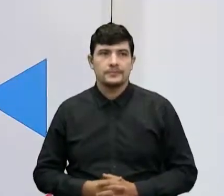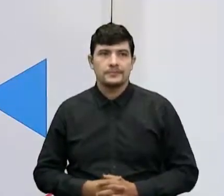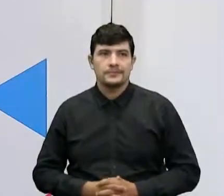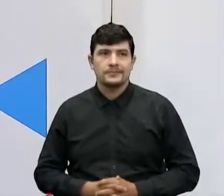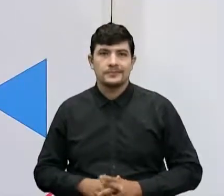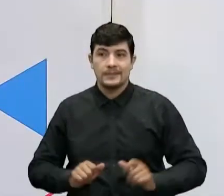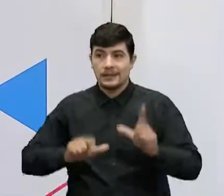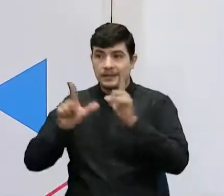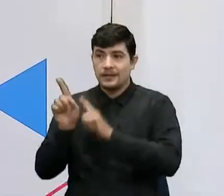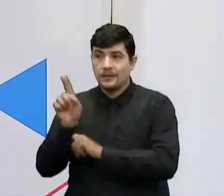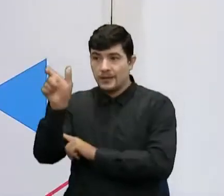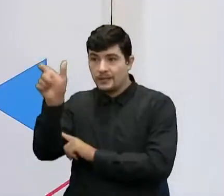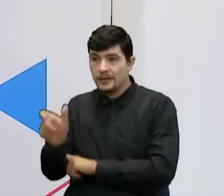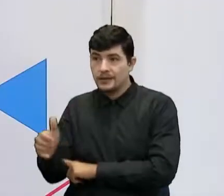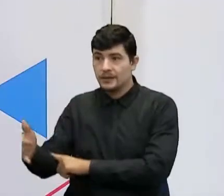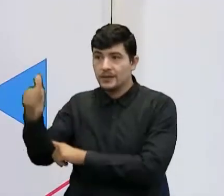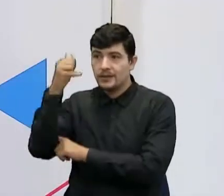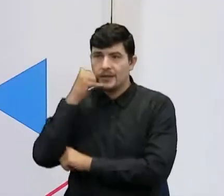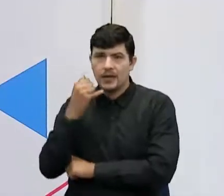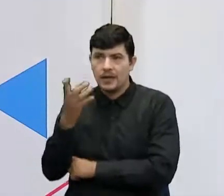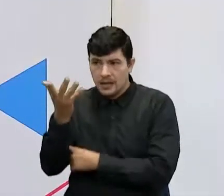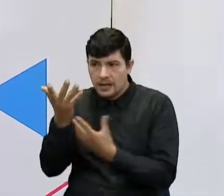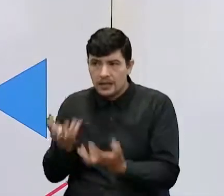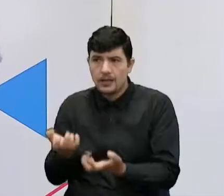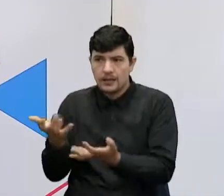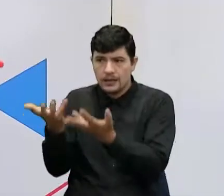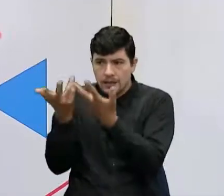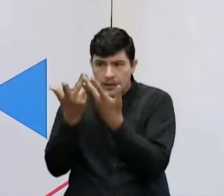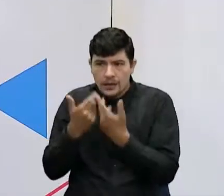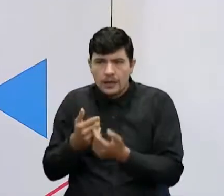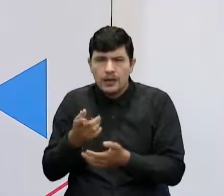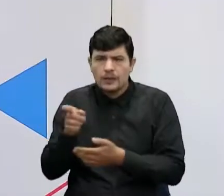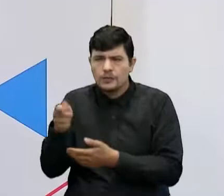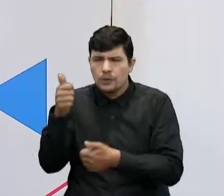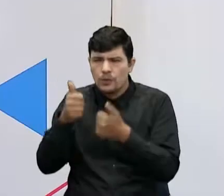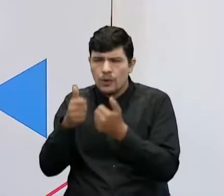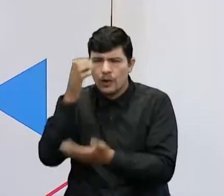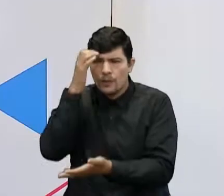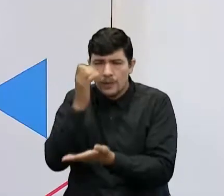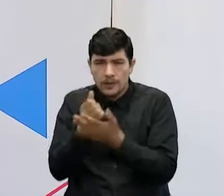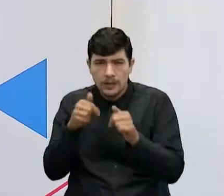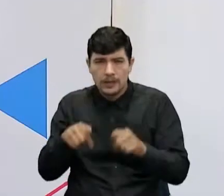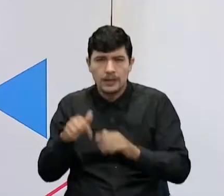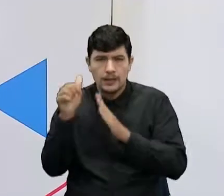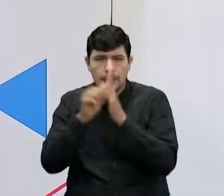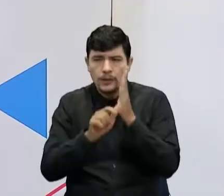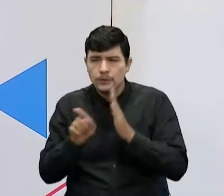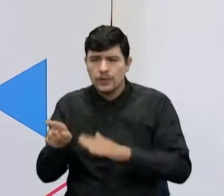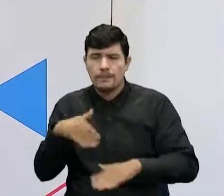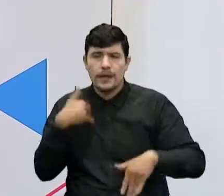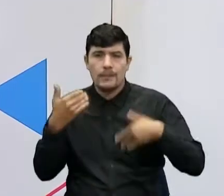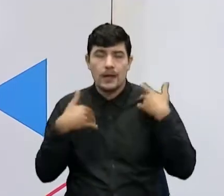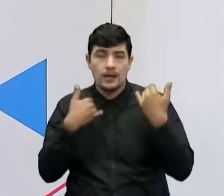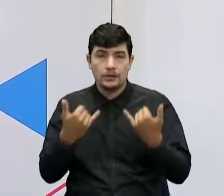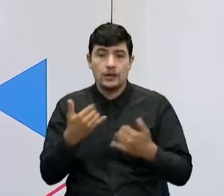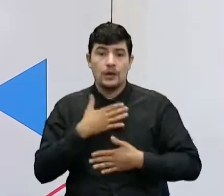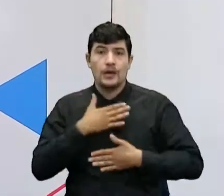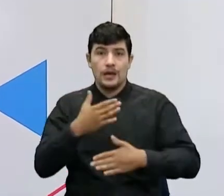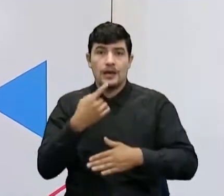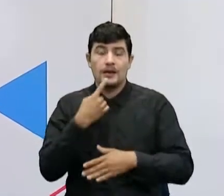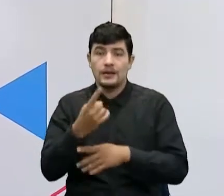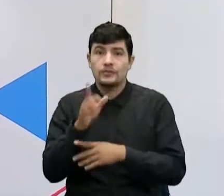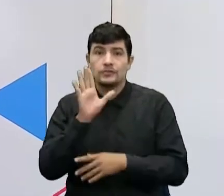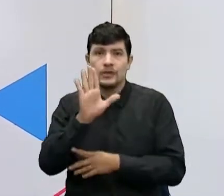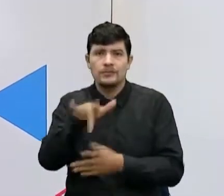Tenemos una llamada de un televidente Que quiere contarnos Qué le parece nuestro programa del día de hoy Si lo está disfrutando Y yo lo saludo diciéndole